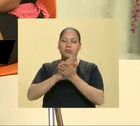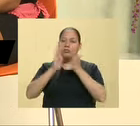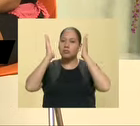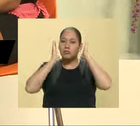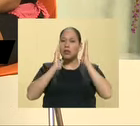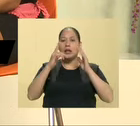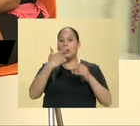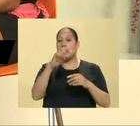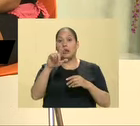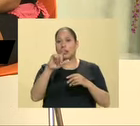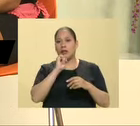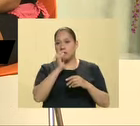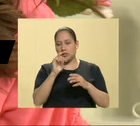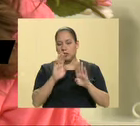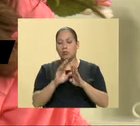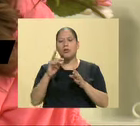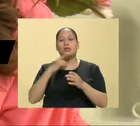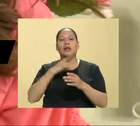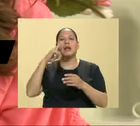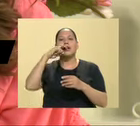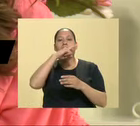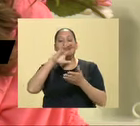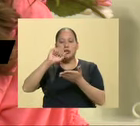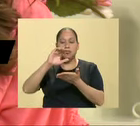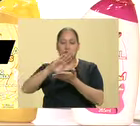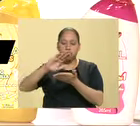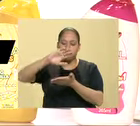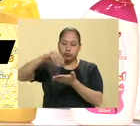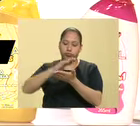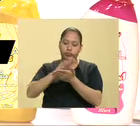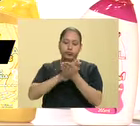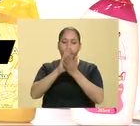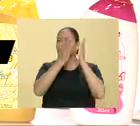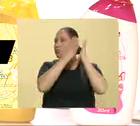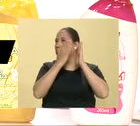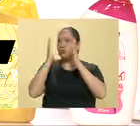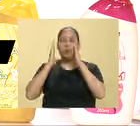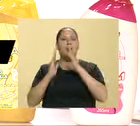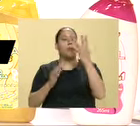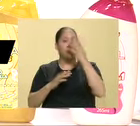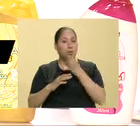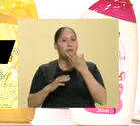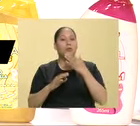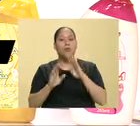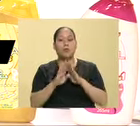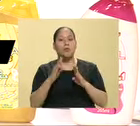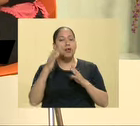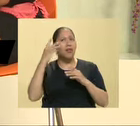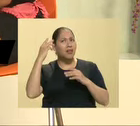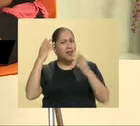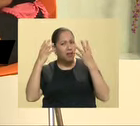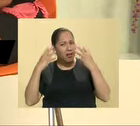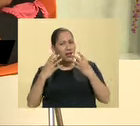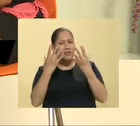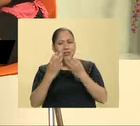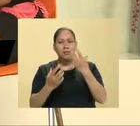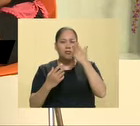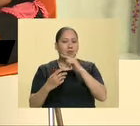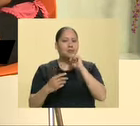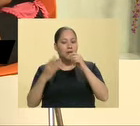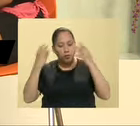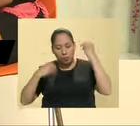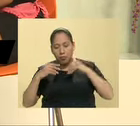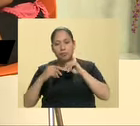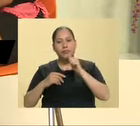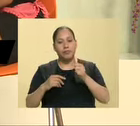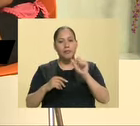poderles acomodar y hacer que sus rizos luzcan mucho más lindos sin que les lastime el cabello, claro. Sin que se los reseque,